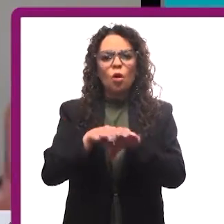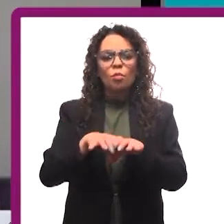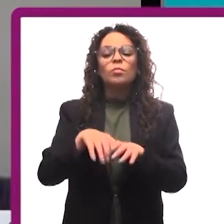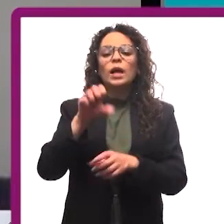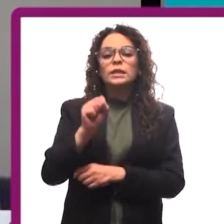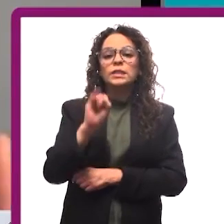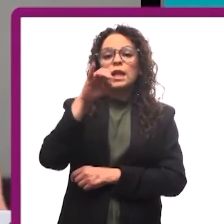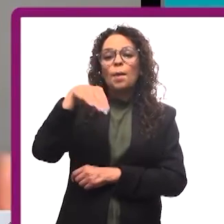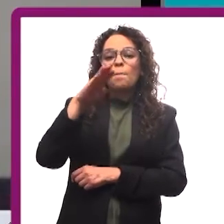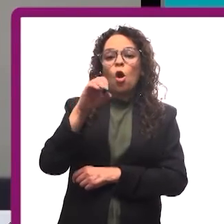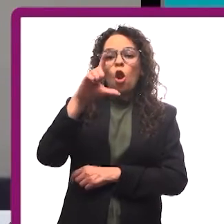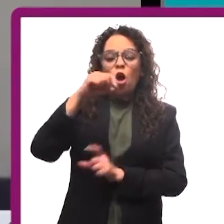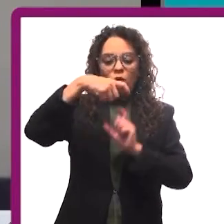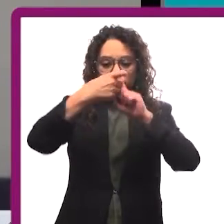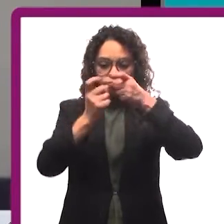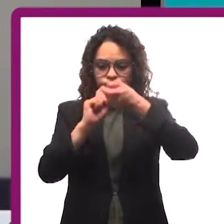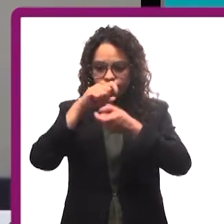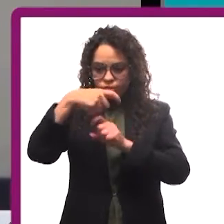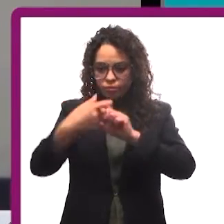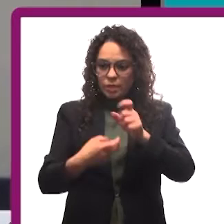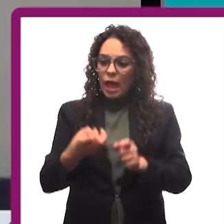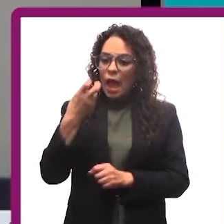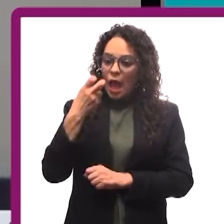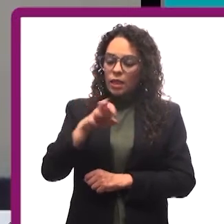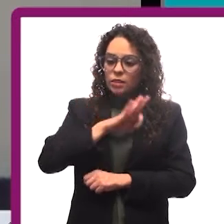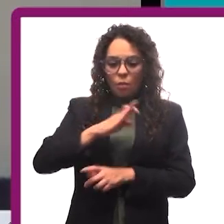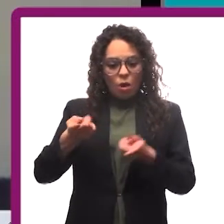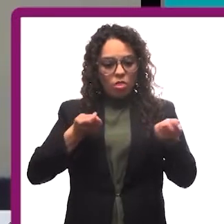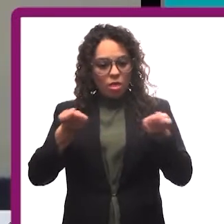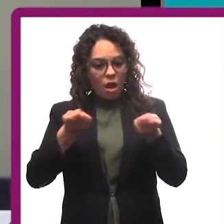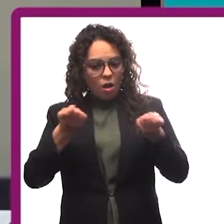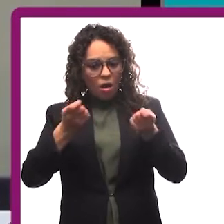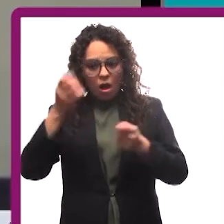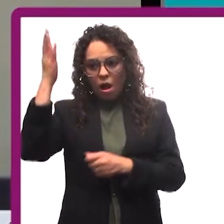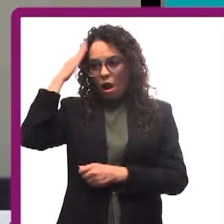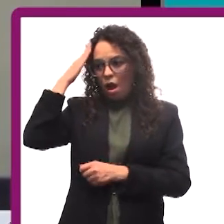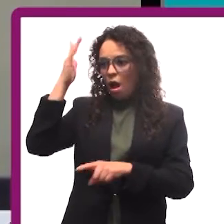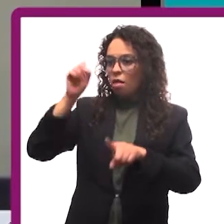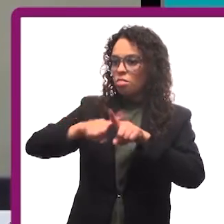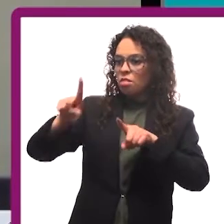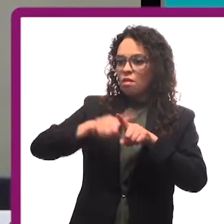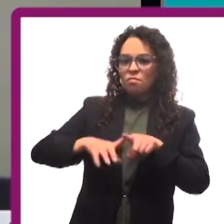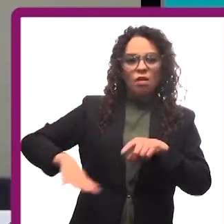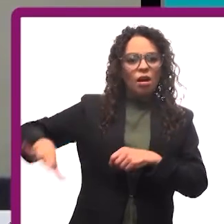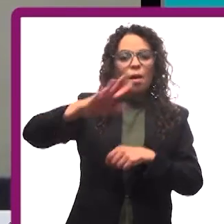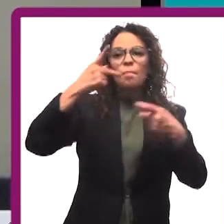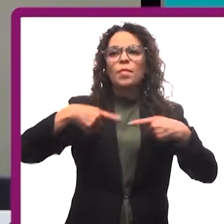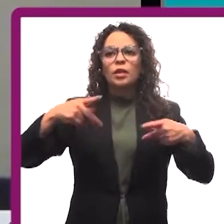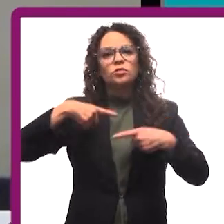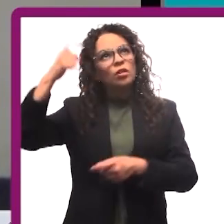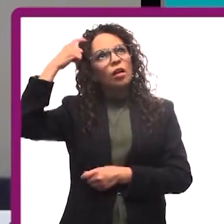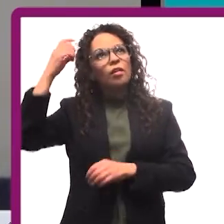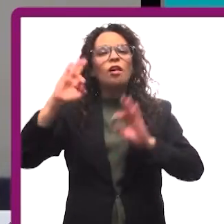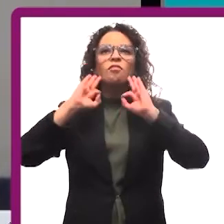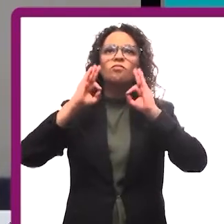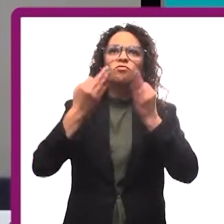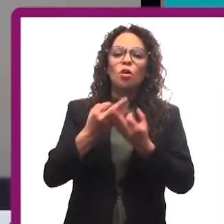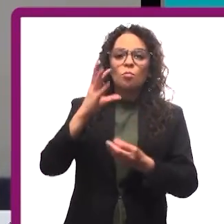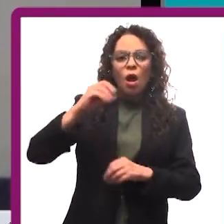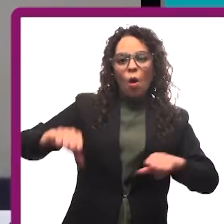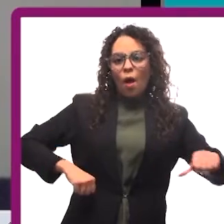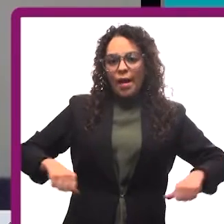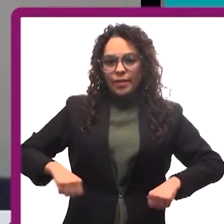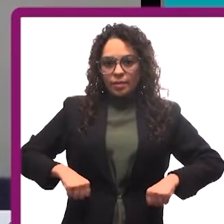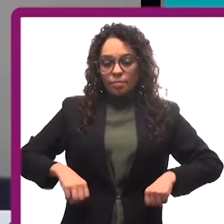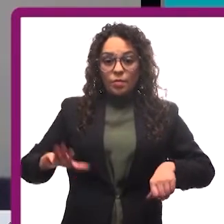que se hace una manipulación de las actitudes de las personas. En realidad la propaganda tiene un